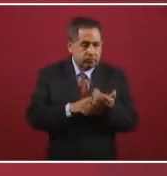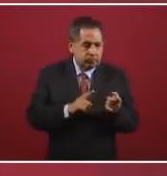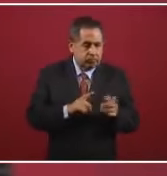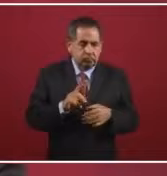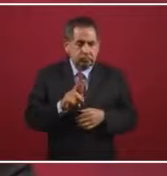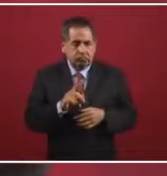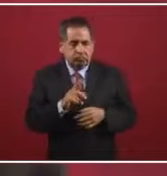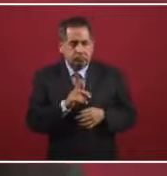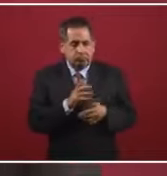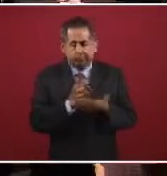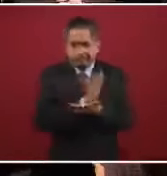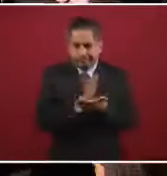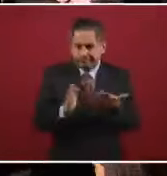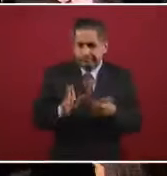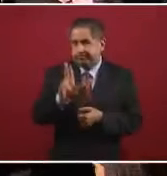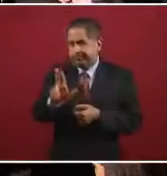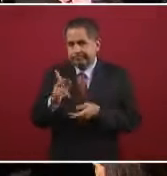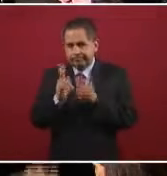martes.